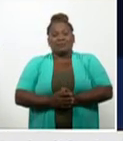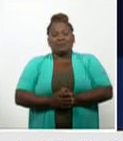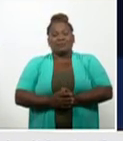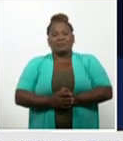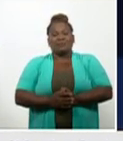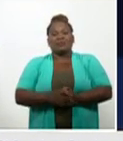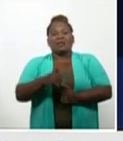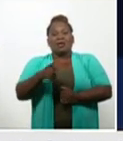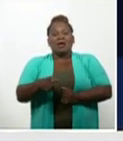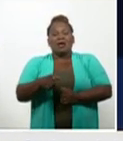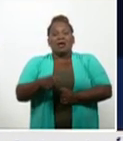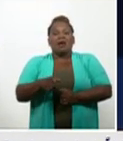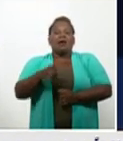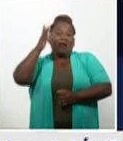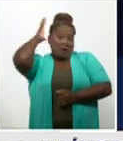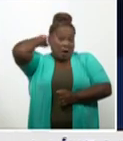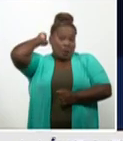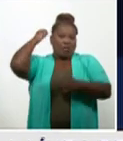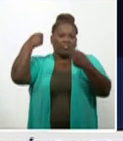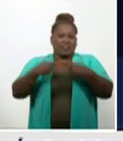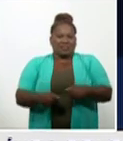decidió que los hospitales militares